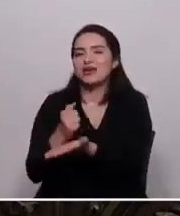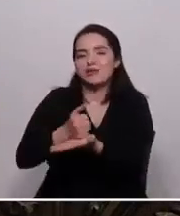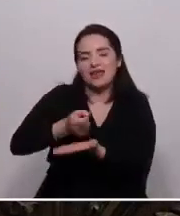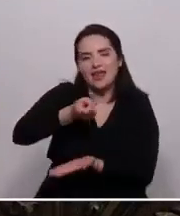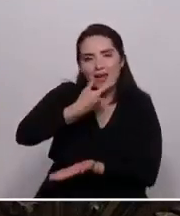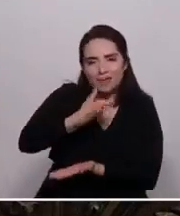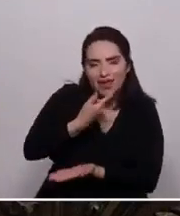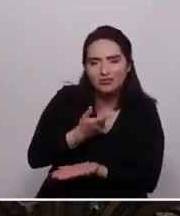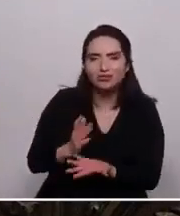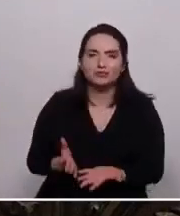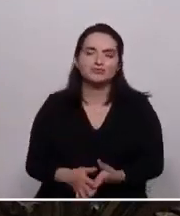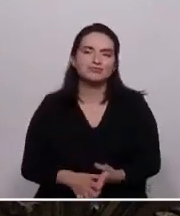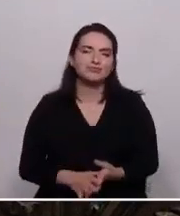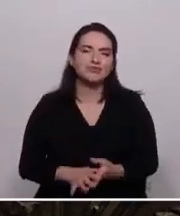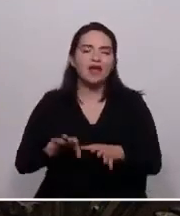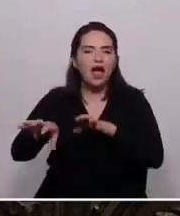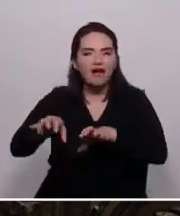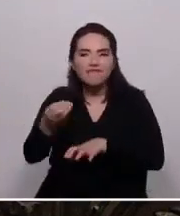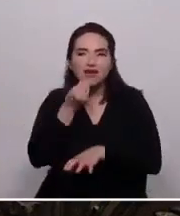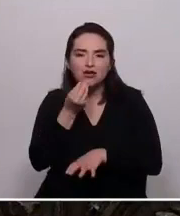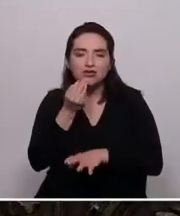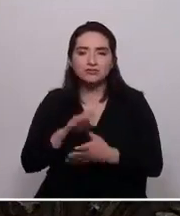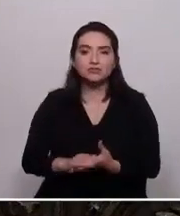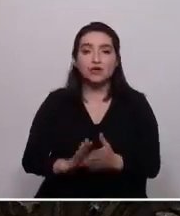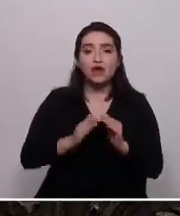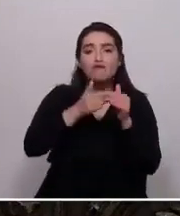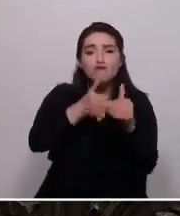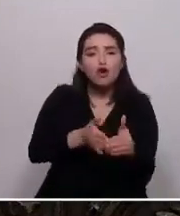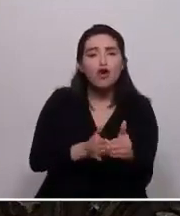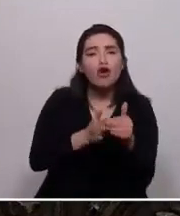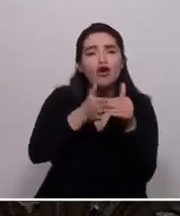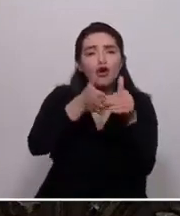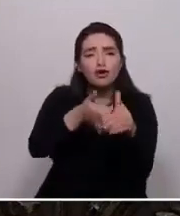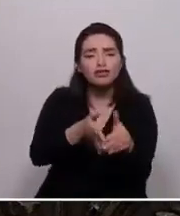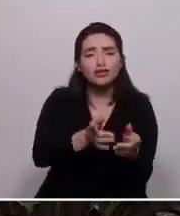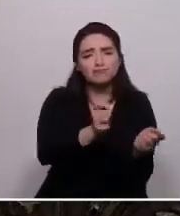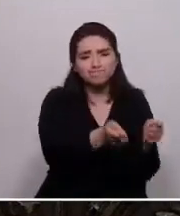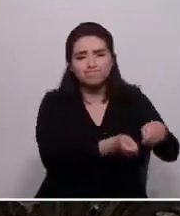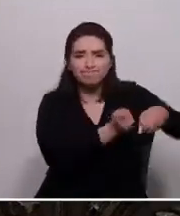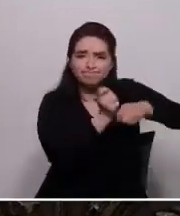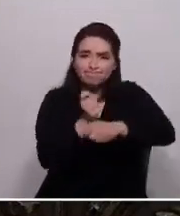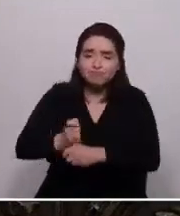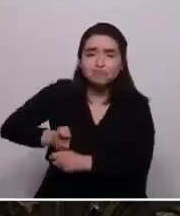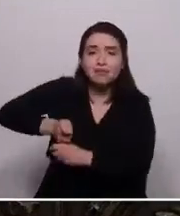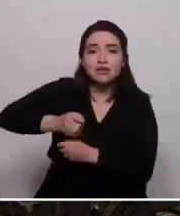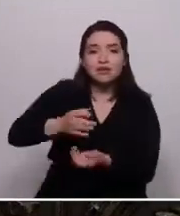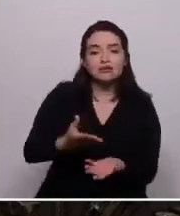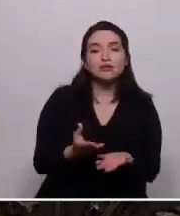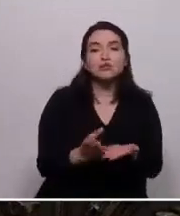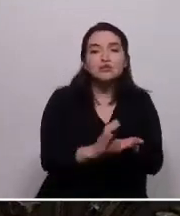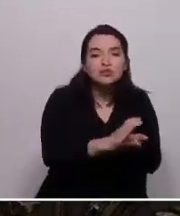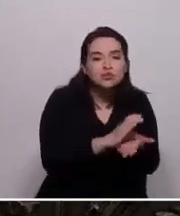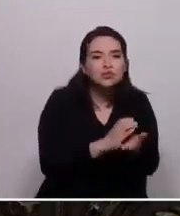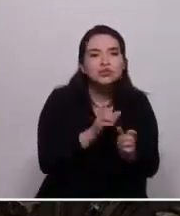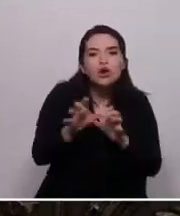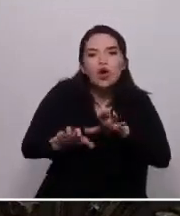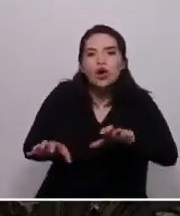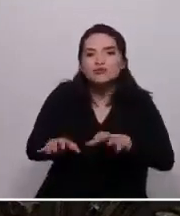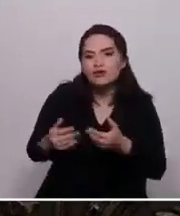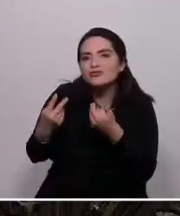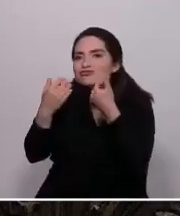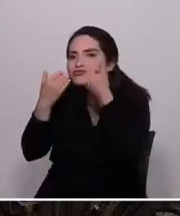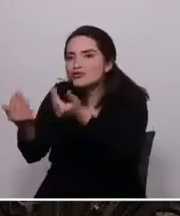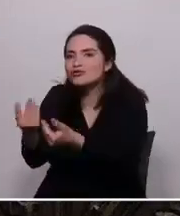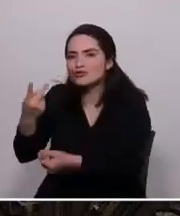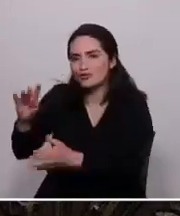se cruzaban los fiordos y una mar incansable para pescar y llevar el sustento a nuestras familias. Esta